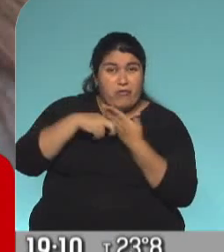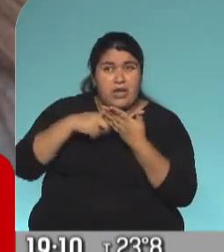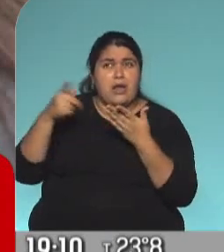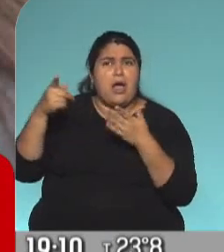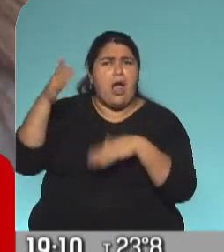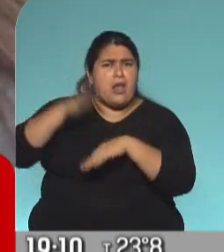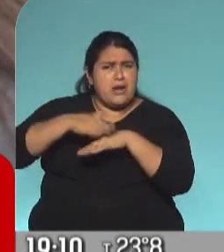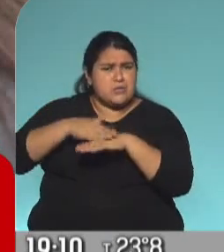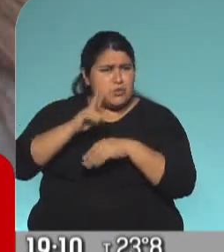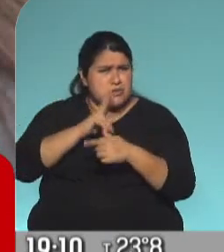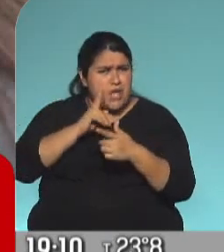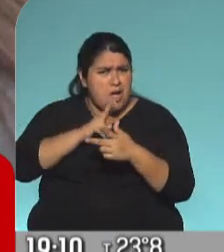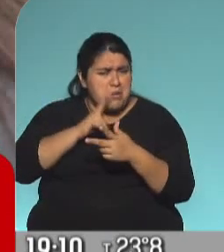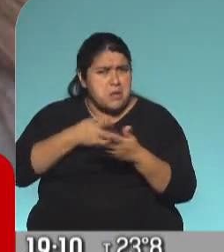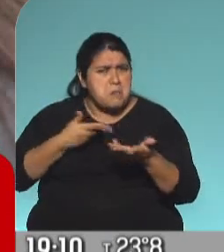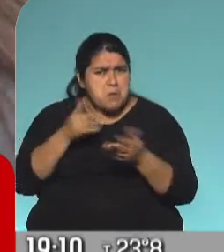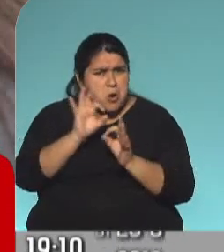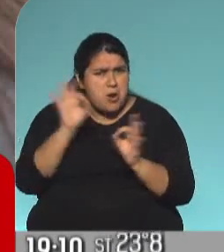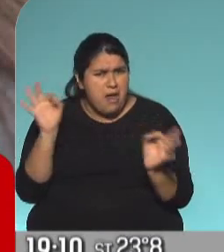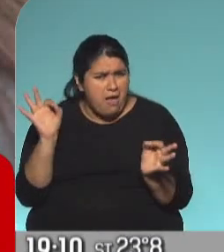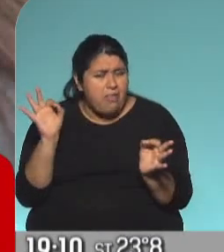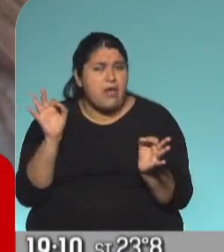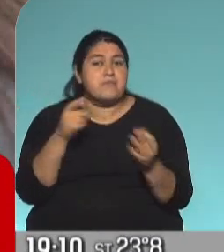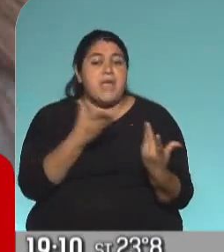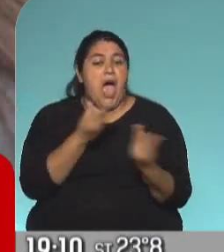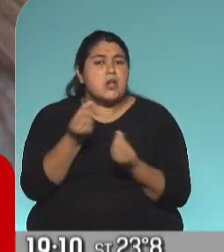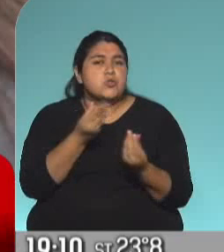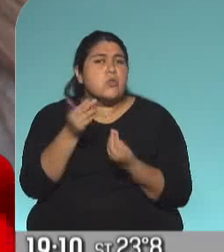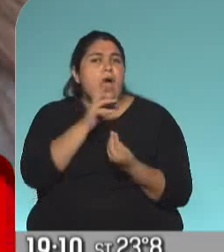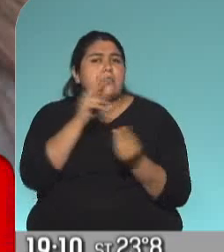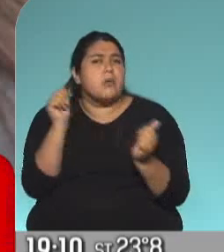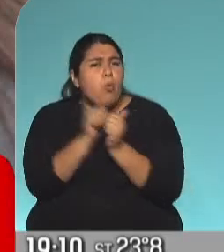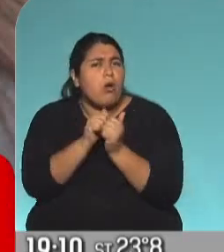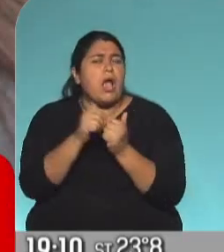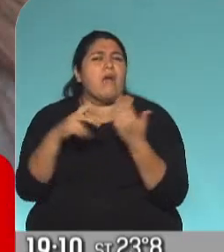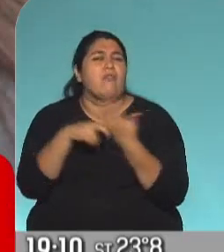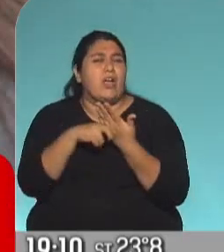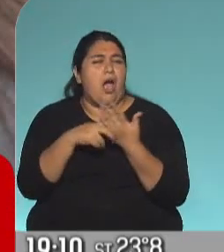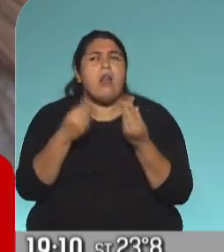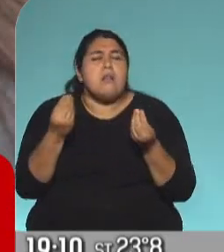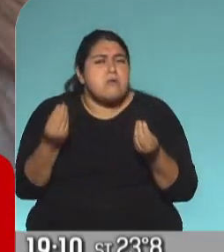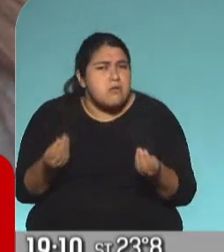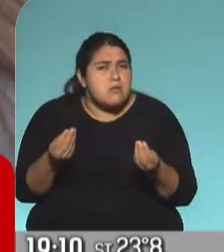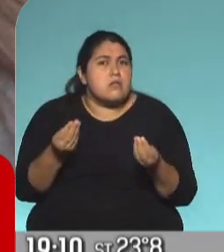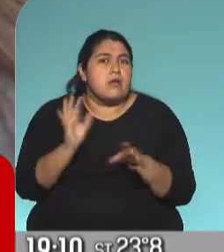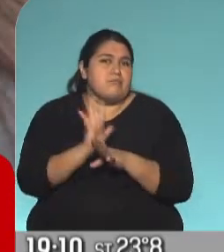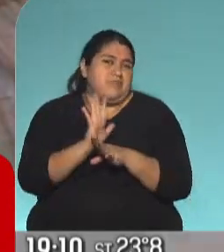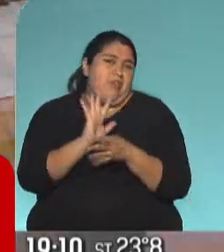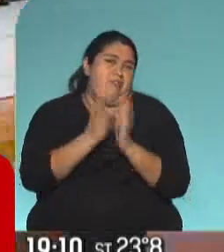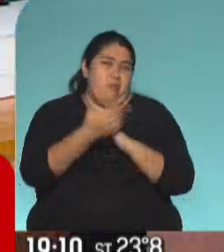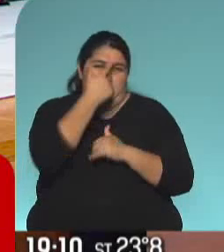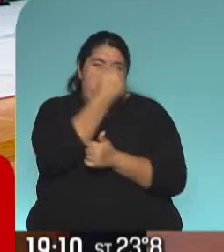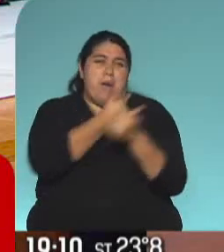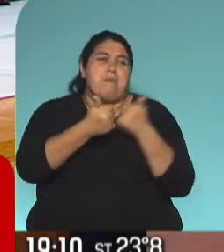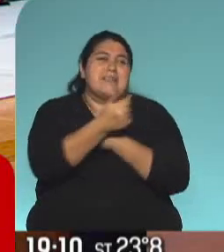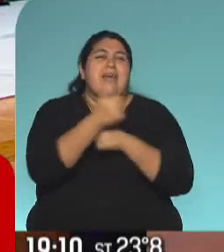se enteró de ninguna de estas. La ayudantía, una mujer ayudante de la fiscalía, por una cuestión de empatía de género, nunca